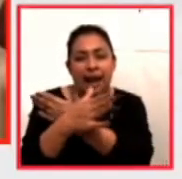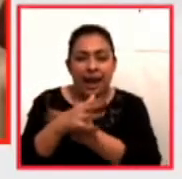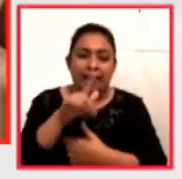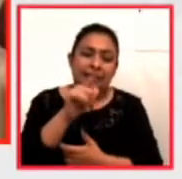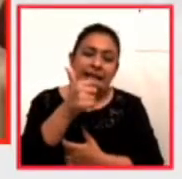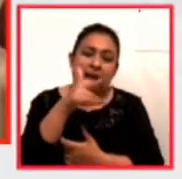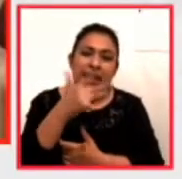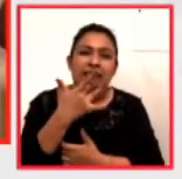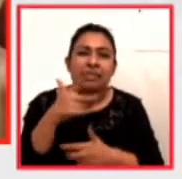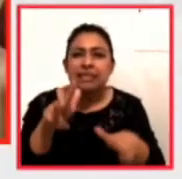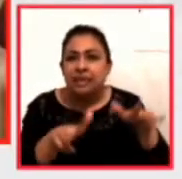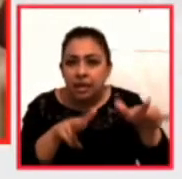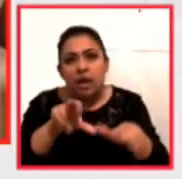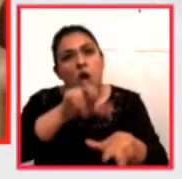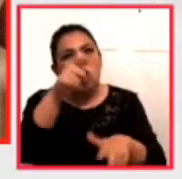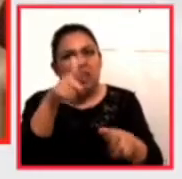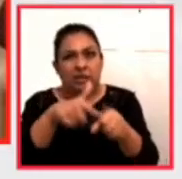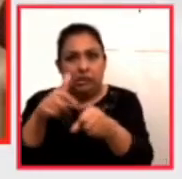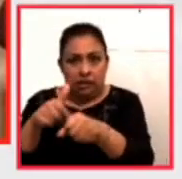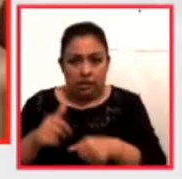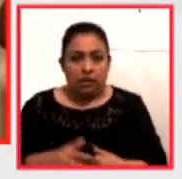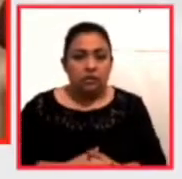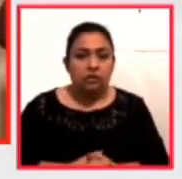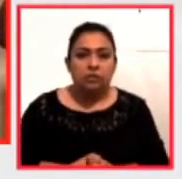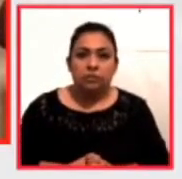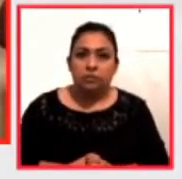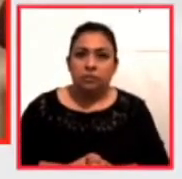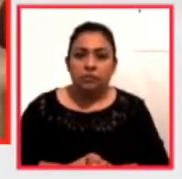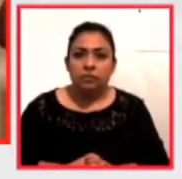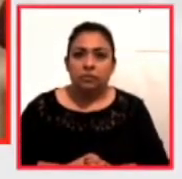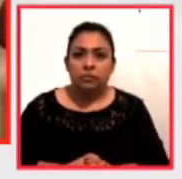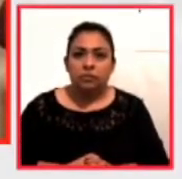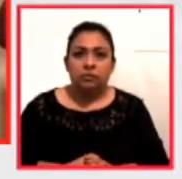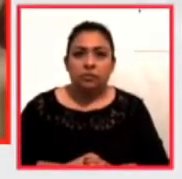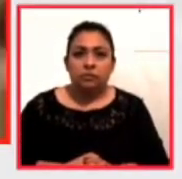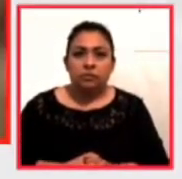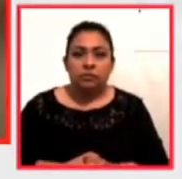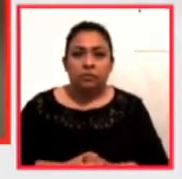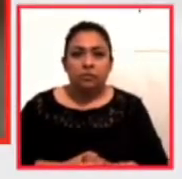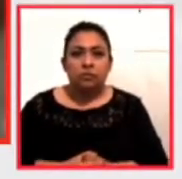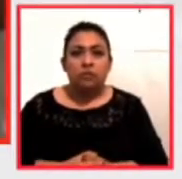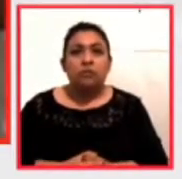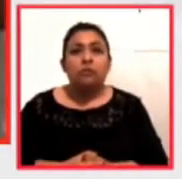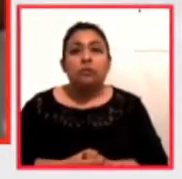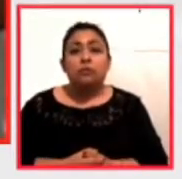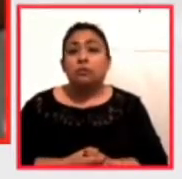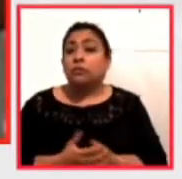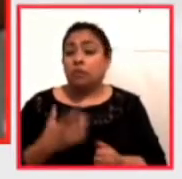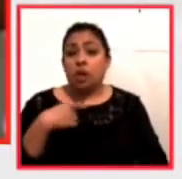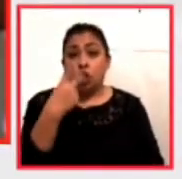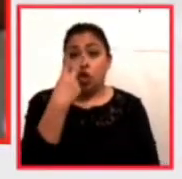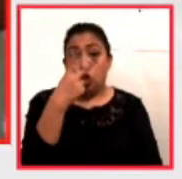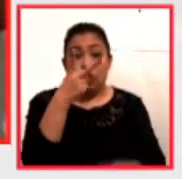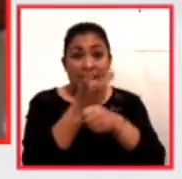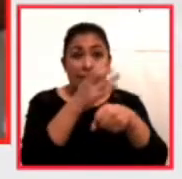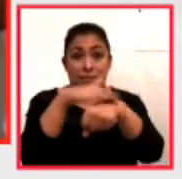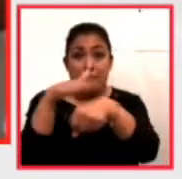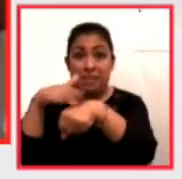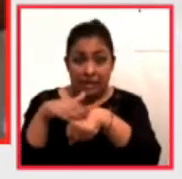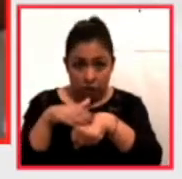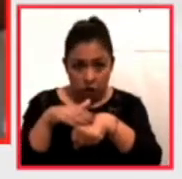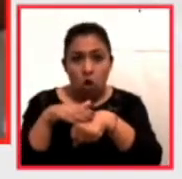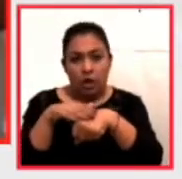tintas. ¡Hola! ¡Soy yo! ¡Qué bien que te encontré! Se trata de dos convocatorias